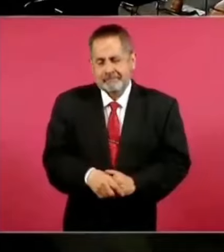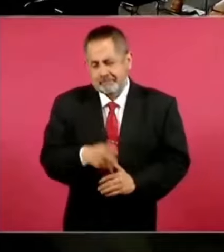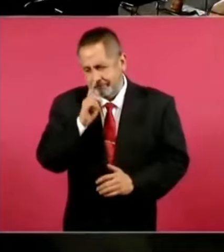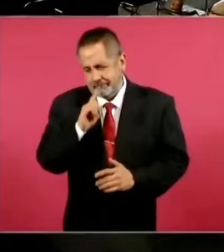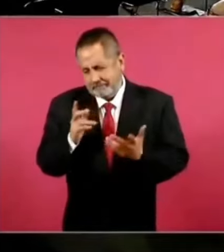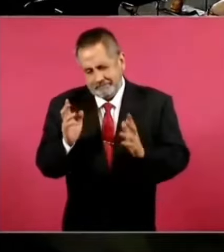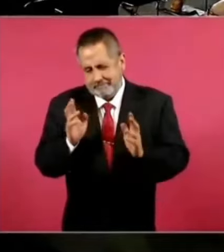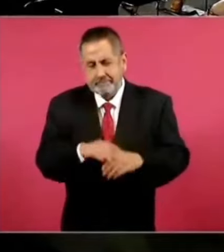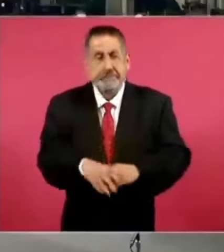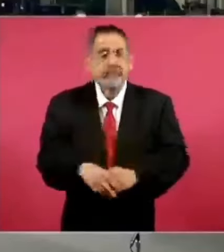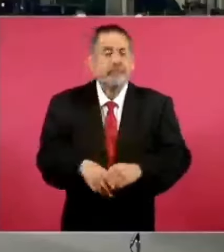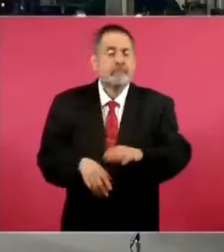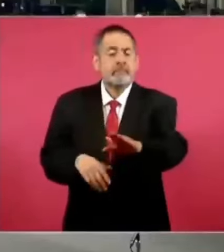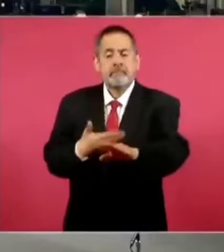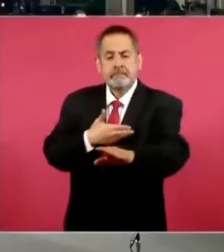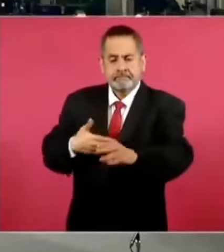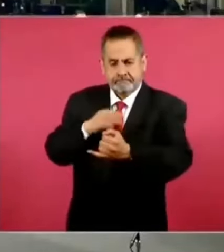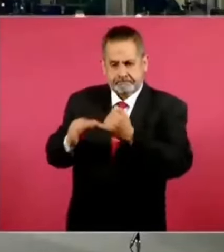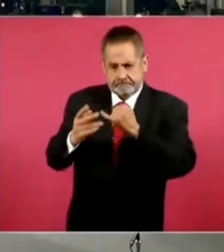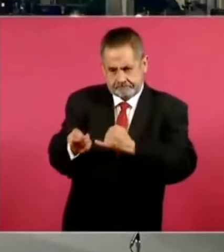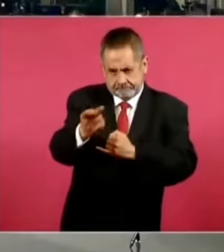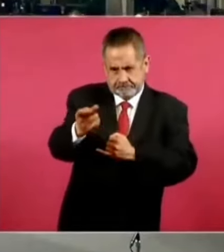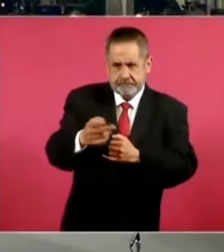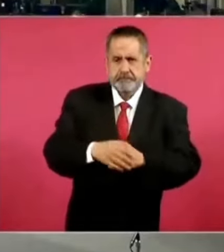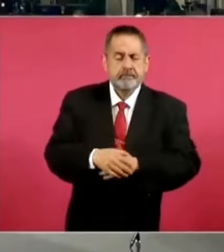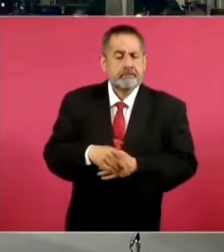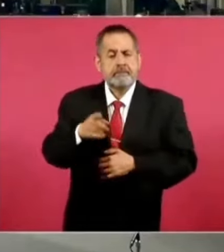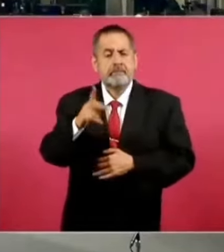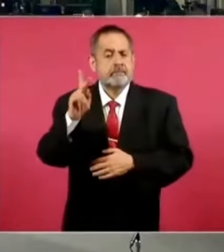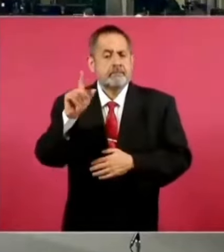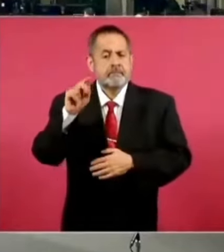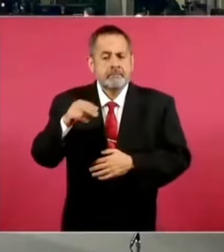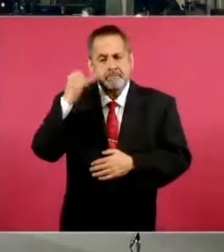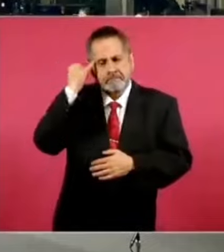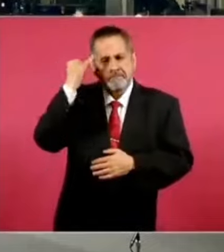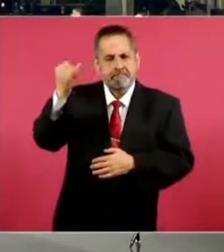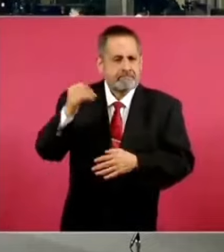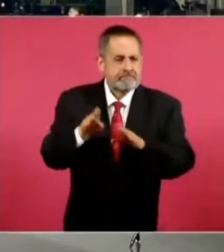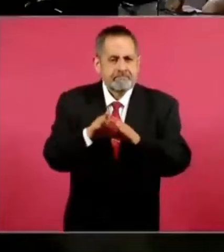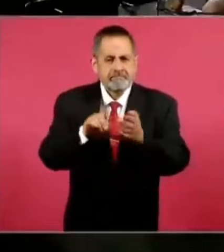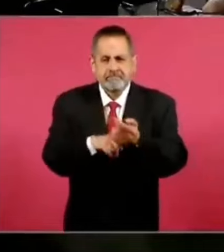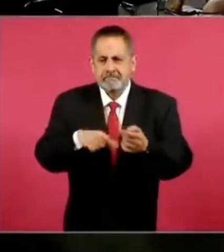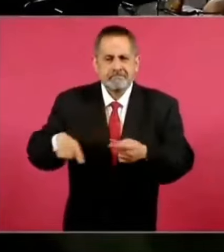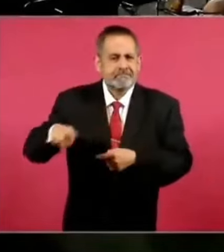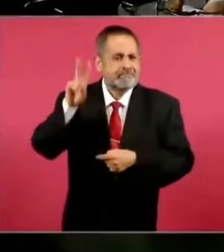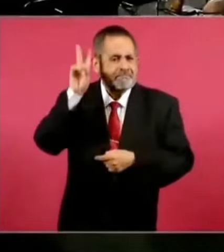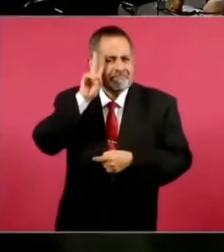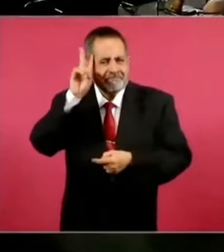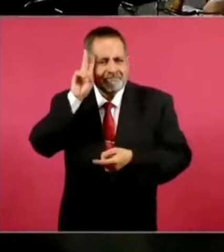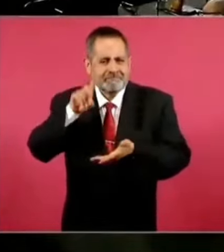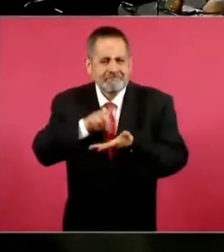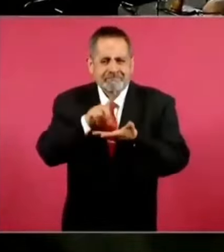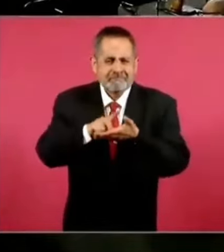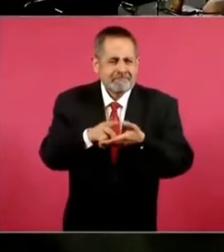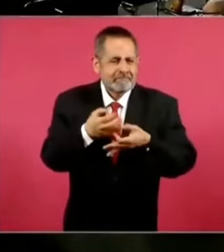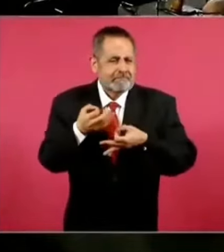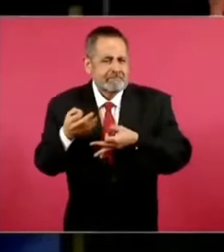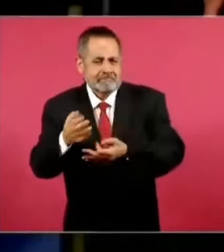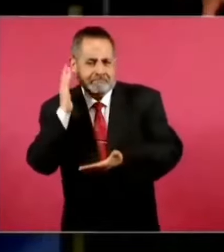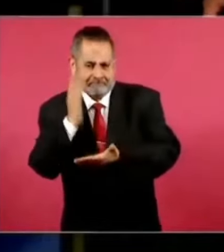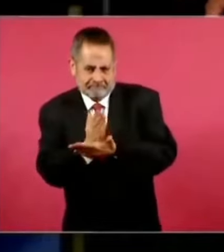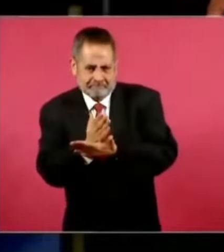por último, ¿qué nos puede decir sobre los resultados de la Estrategia Nacional de Prevención contra las Adicciones que tiene a Jesús Ramírez a la cabeza?